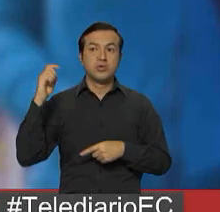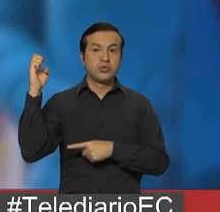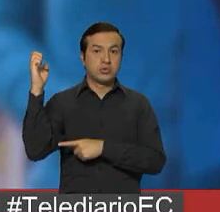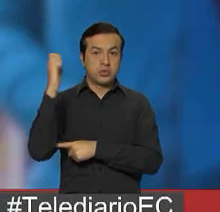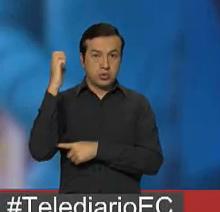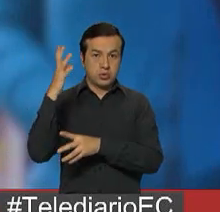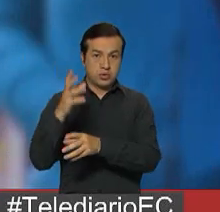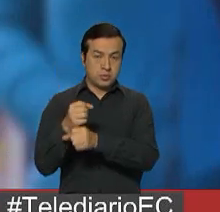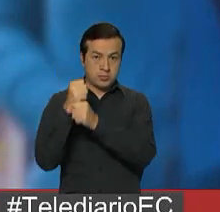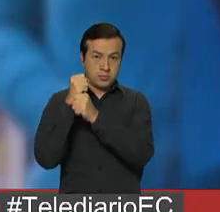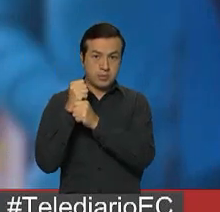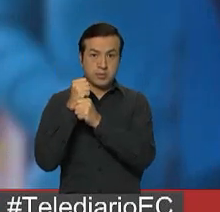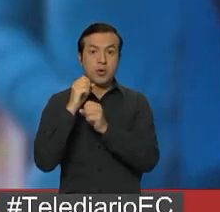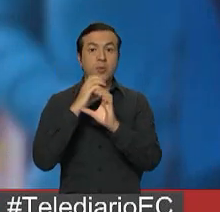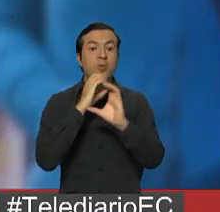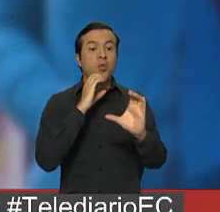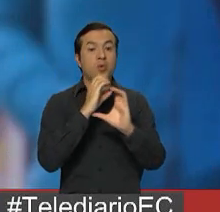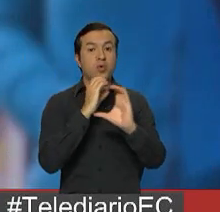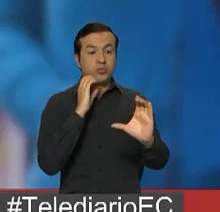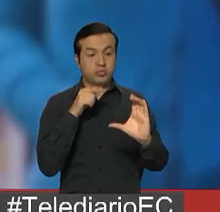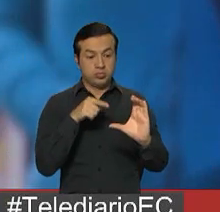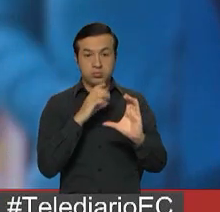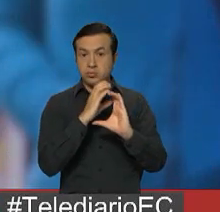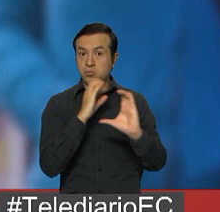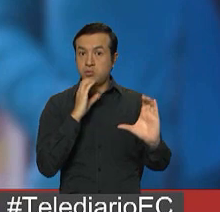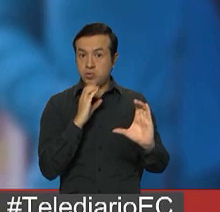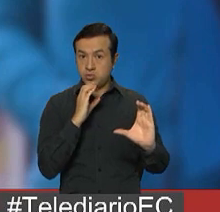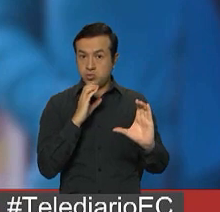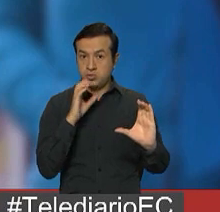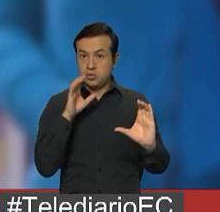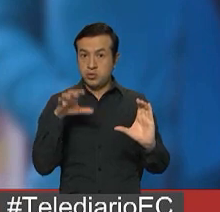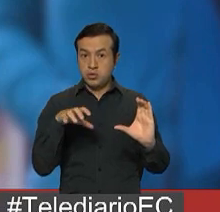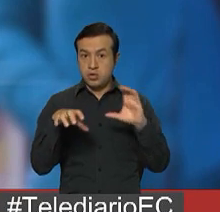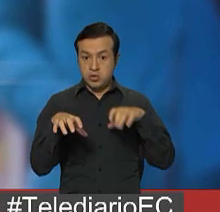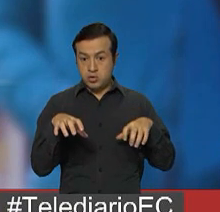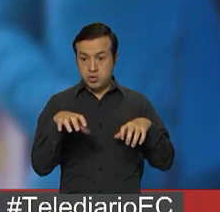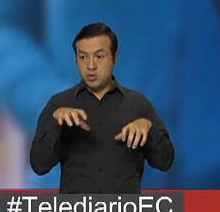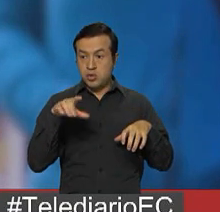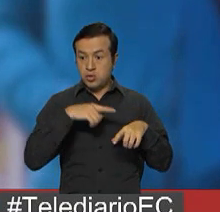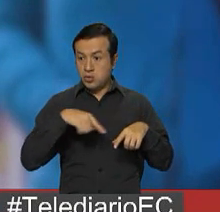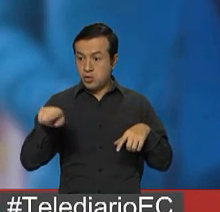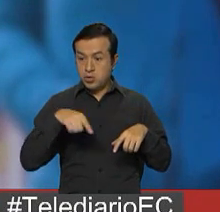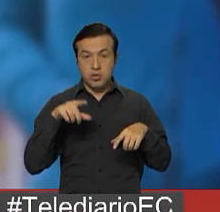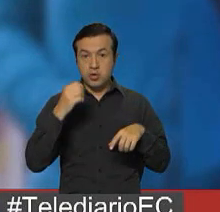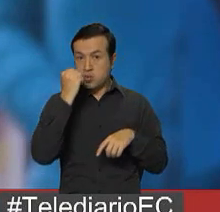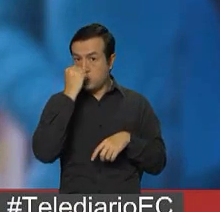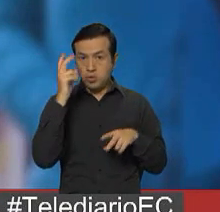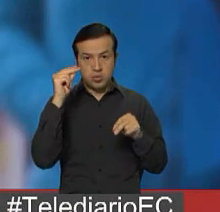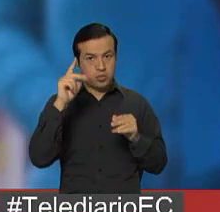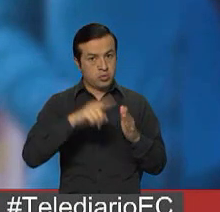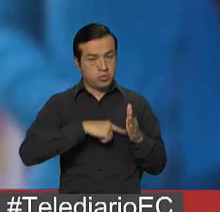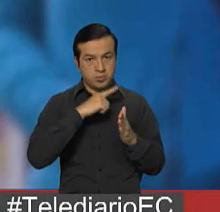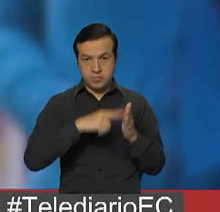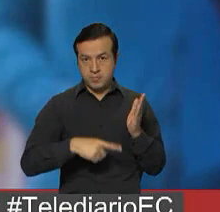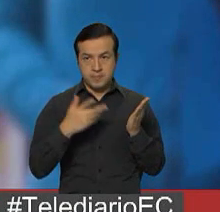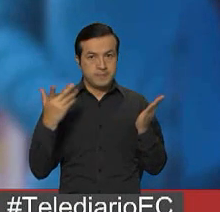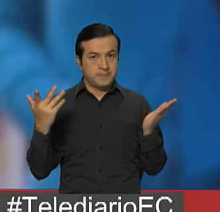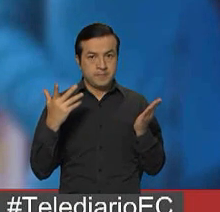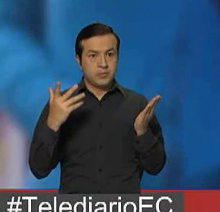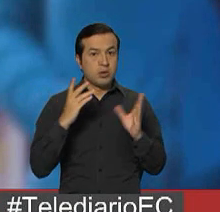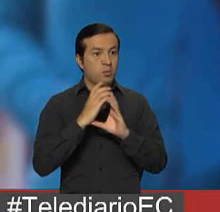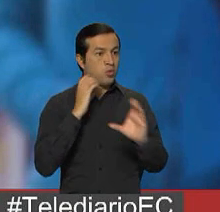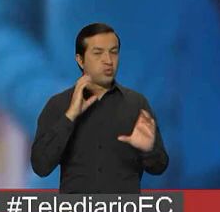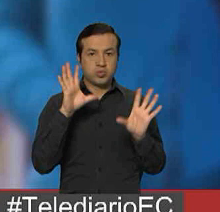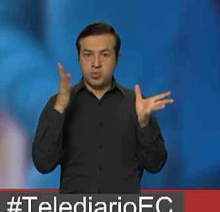los buses urbanos interparroquiales e interprovinciales no circularán en semáforo rojo no hay servicio de transporte público